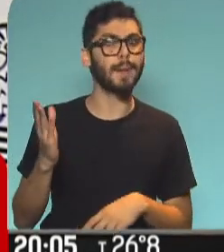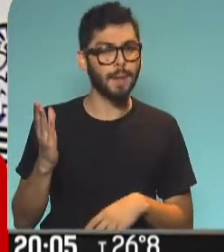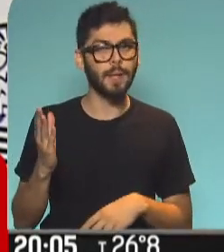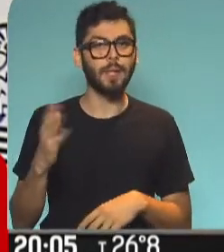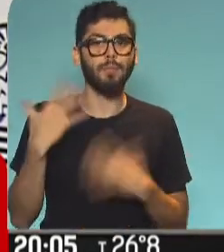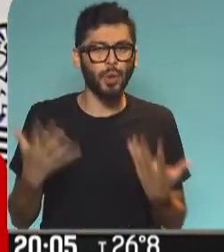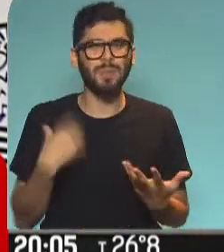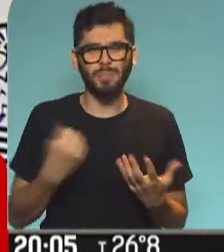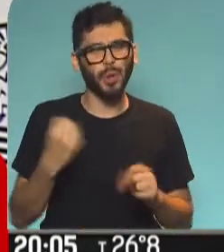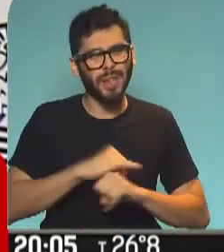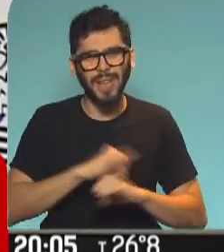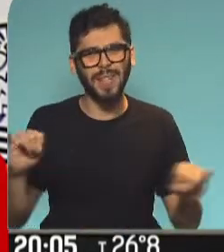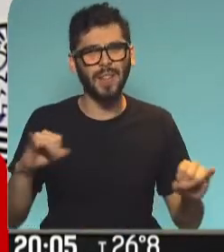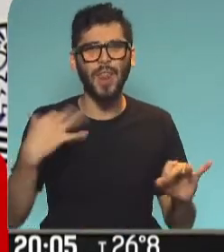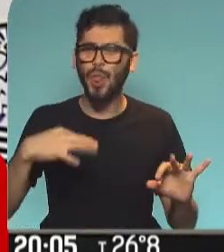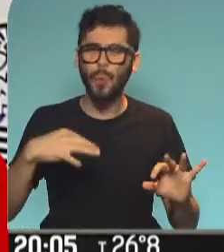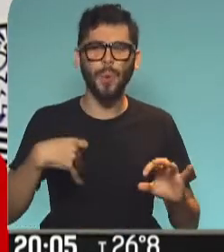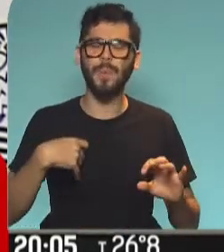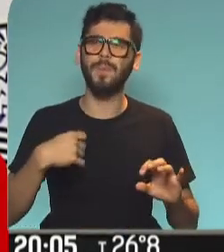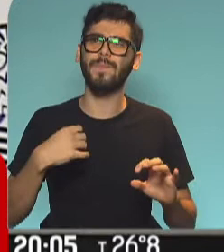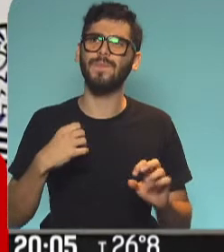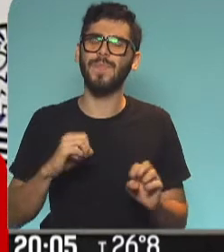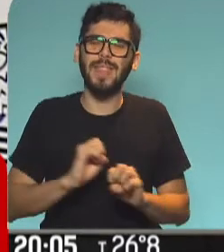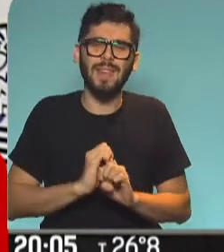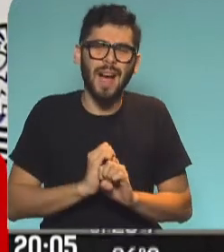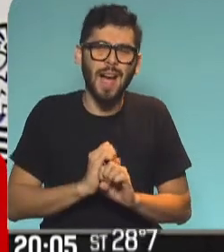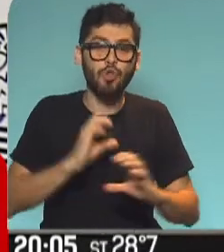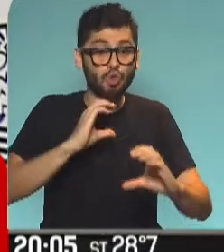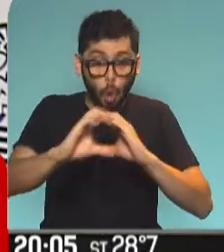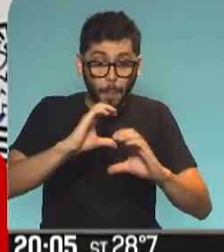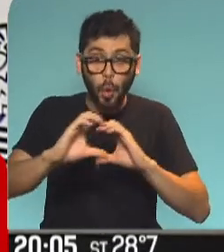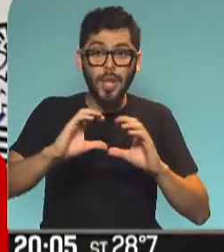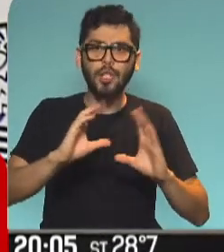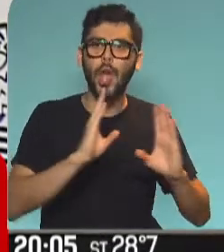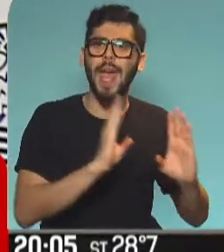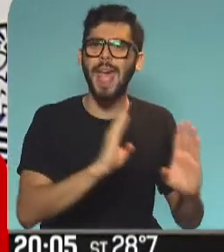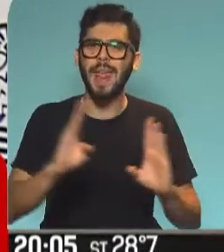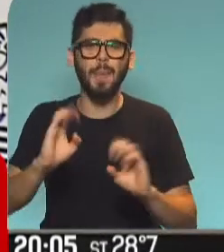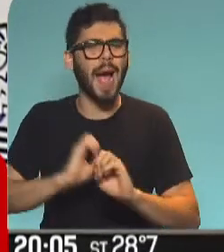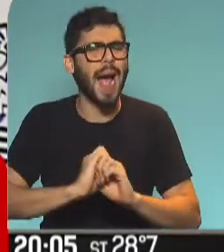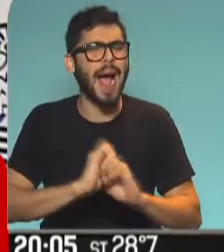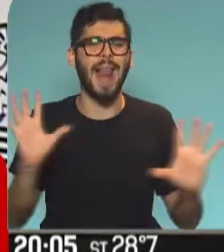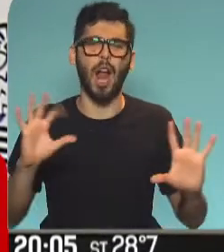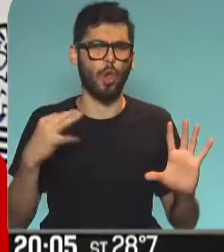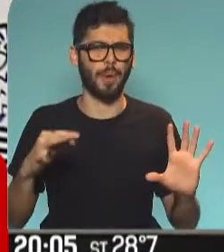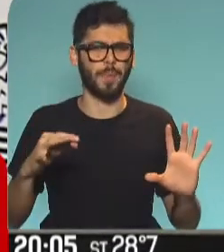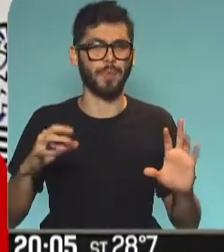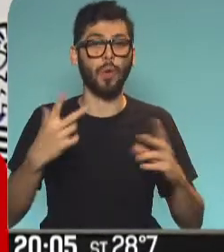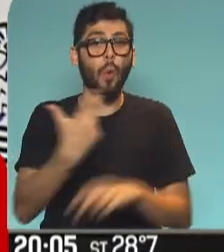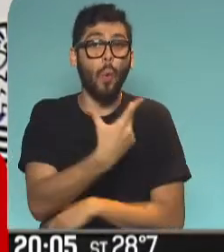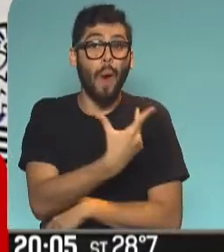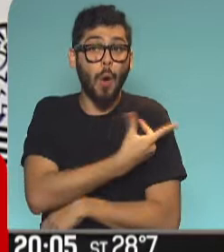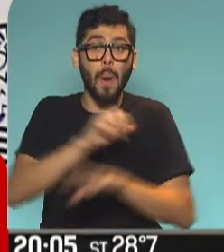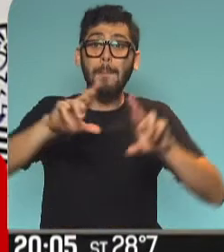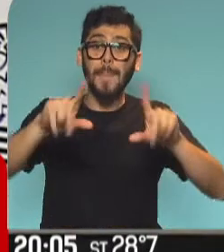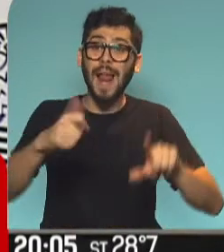primer día, hay que ser muy claro con la comunicación y las etapas. El plan de vacunación tiene 6 etapas